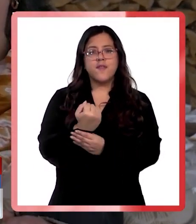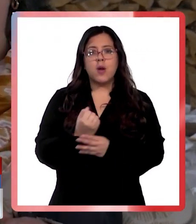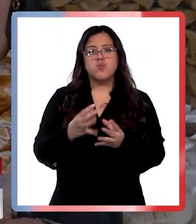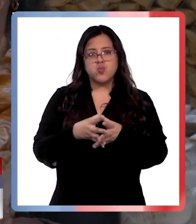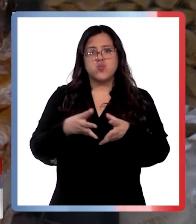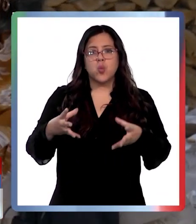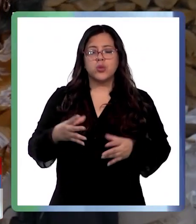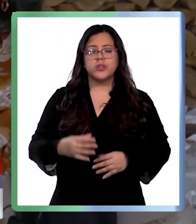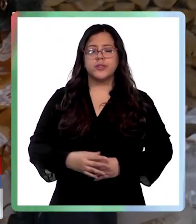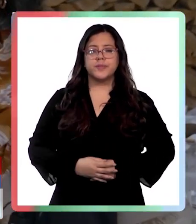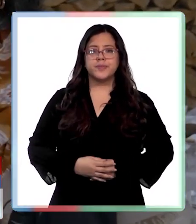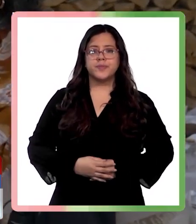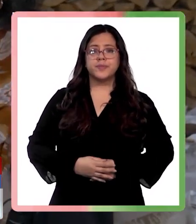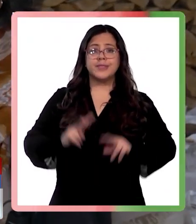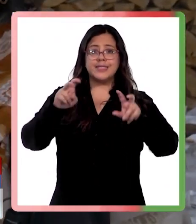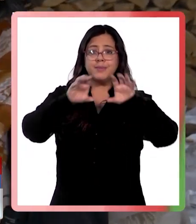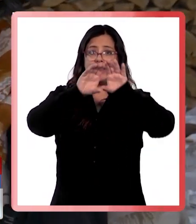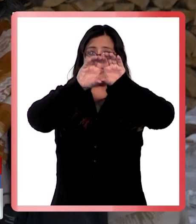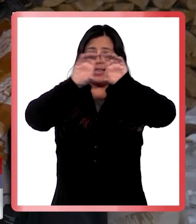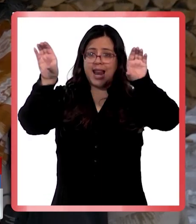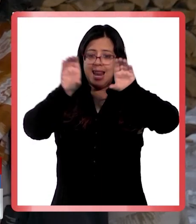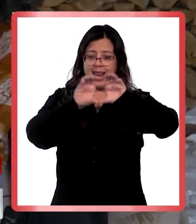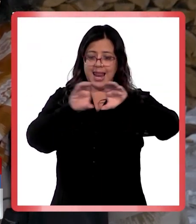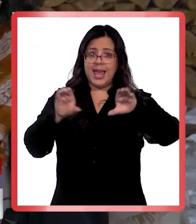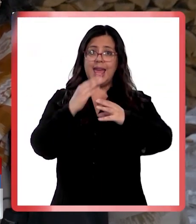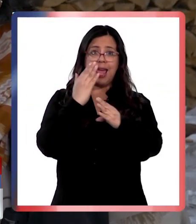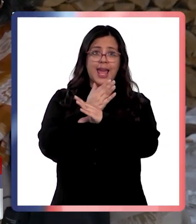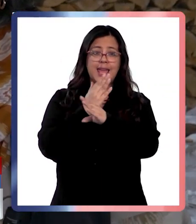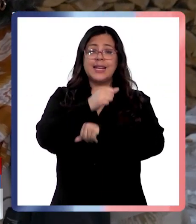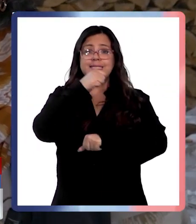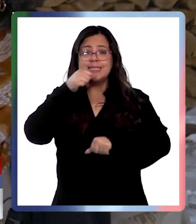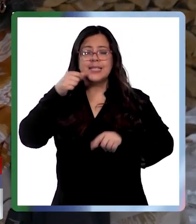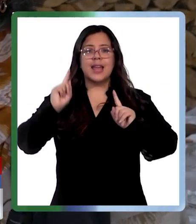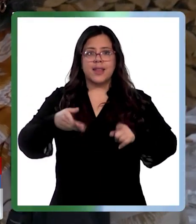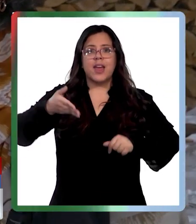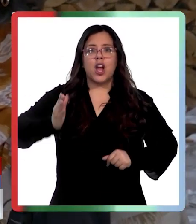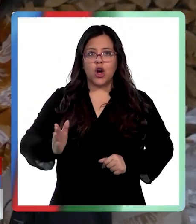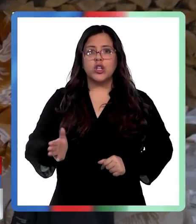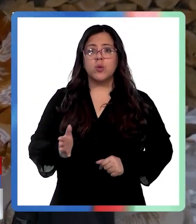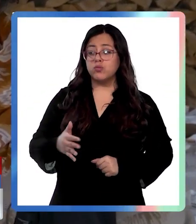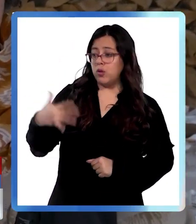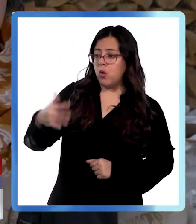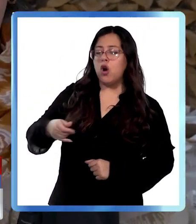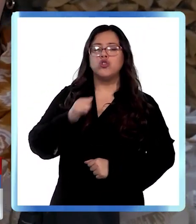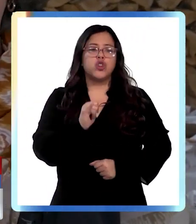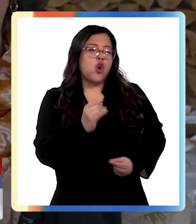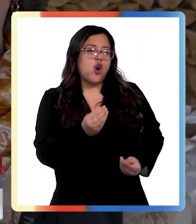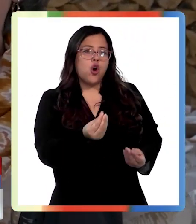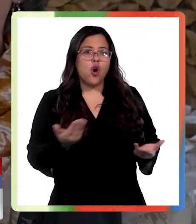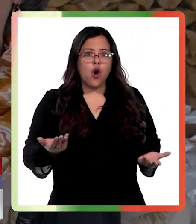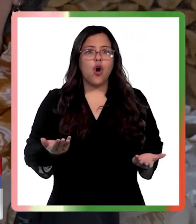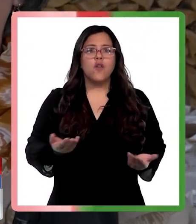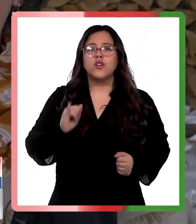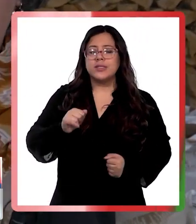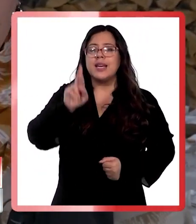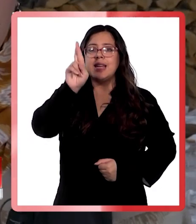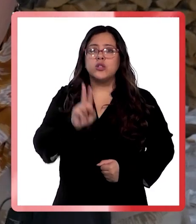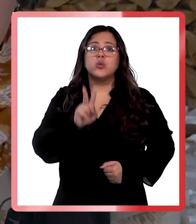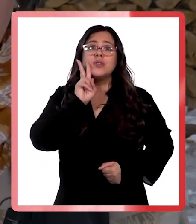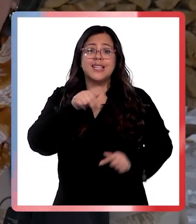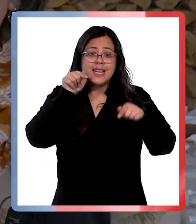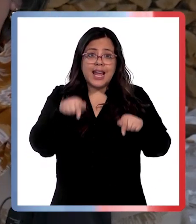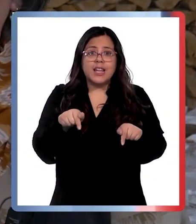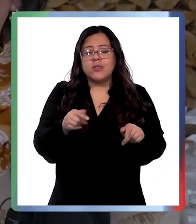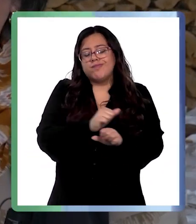contribuir bastante. Y la leña seca es la que tiene que seguir. Y hay que seguir. Eso es importante. Por supuesto. El sur sin